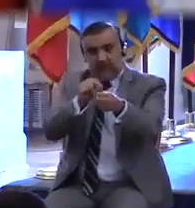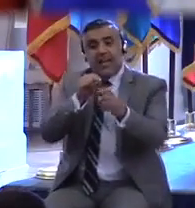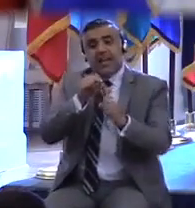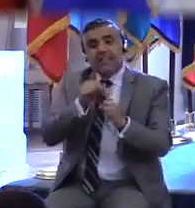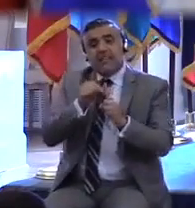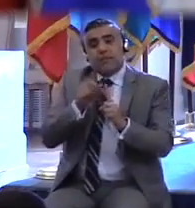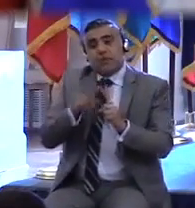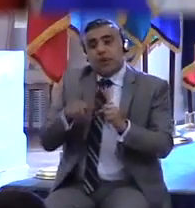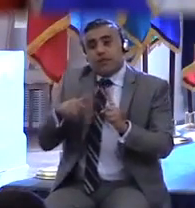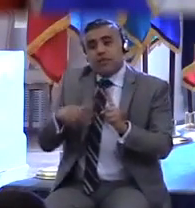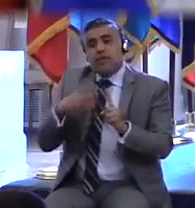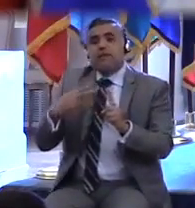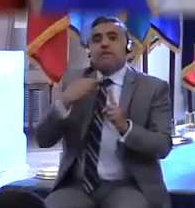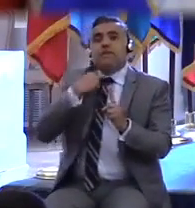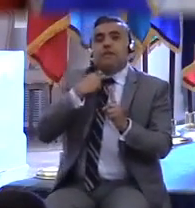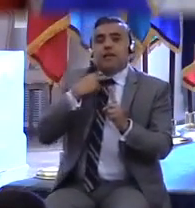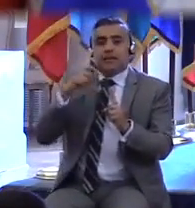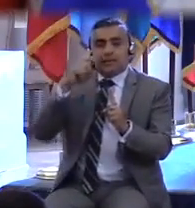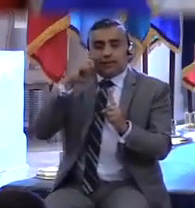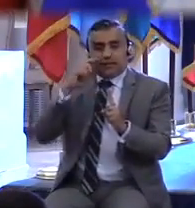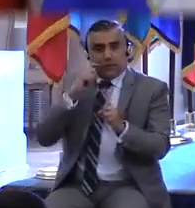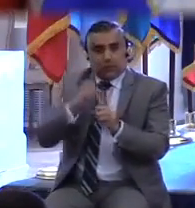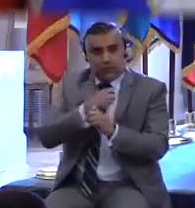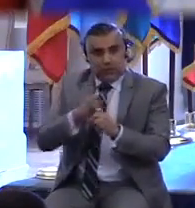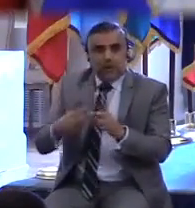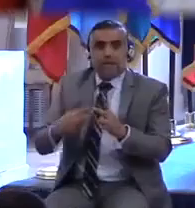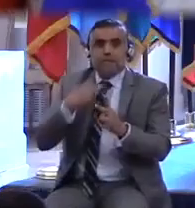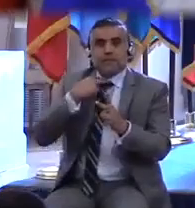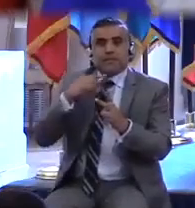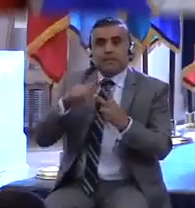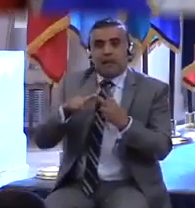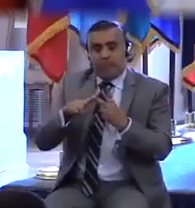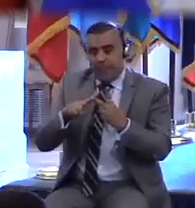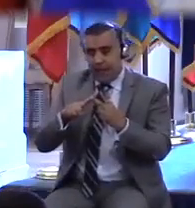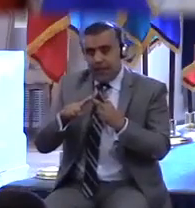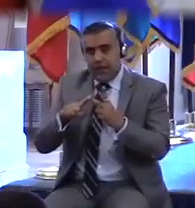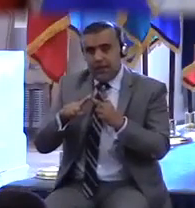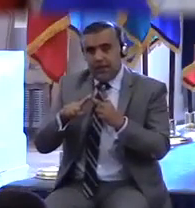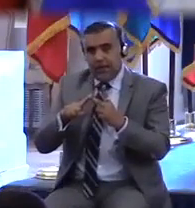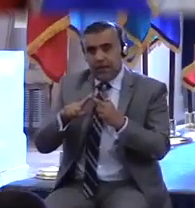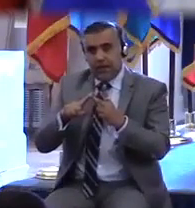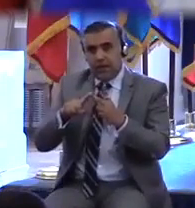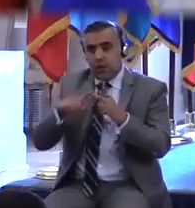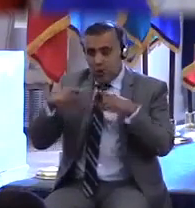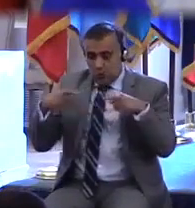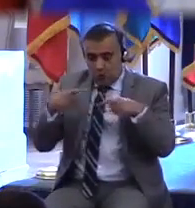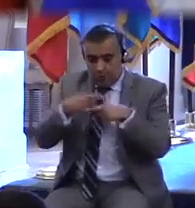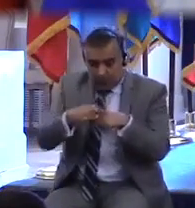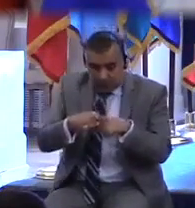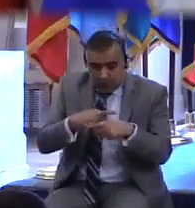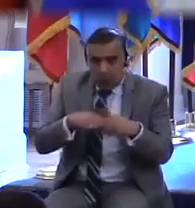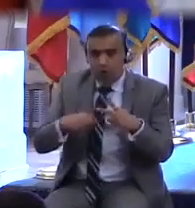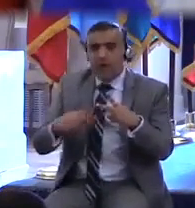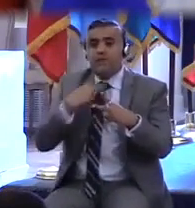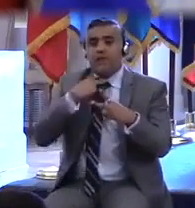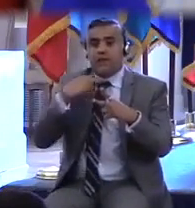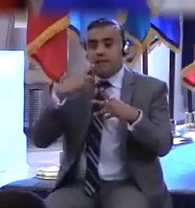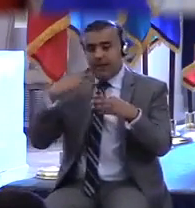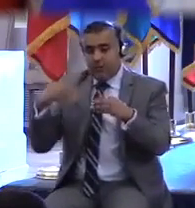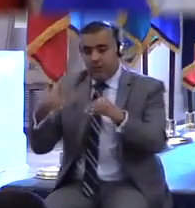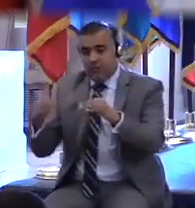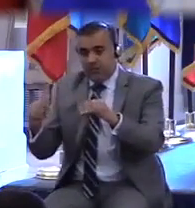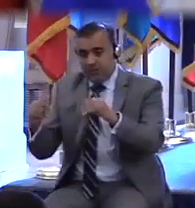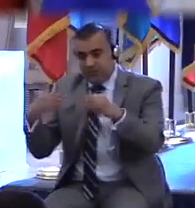sexual, víctima de conflictos armados y víctima de trata. Cuando intentamos